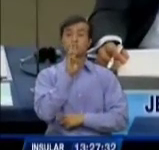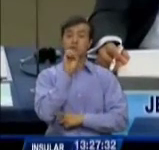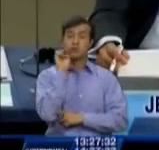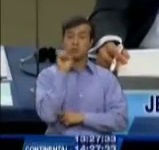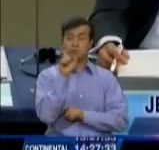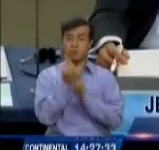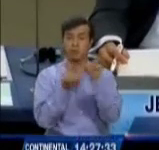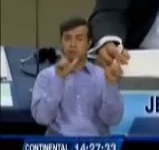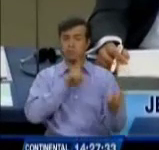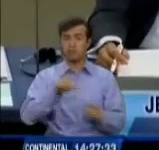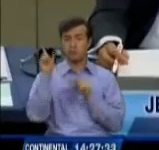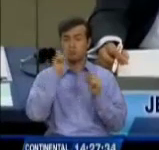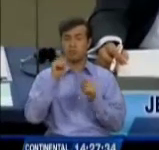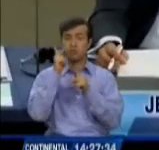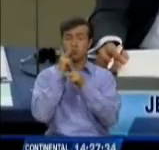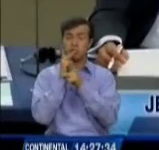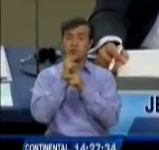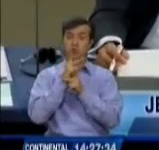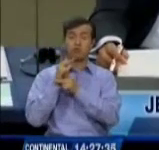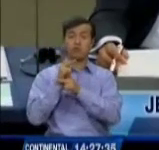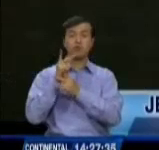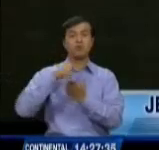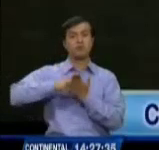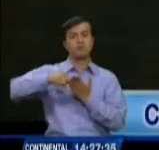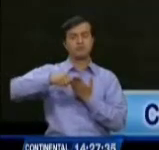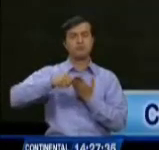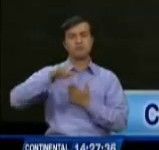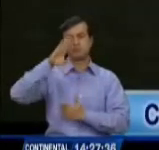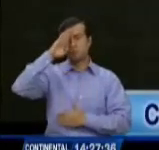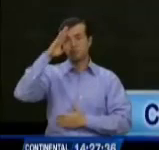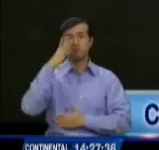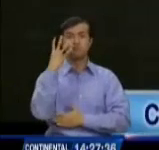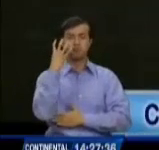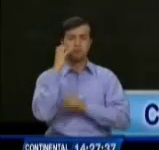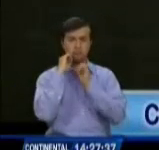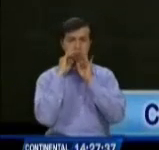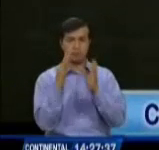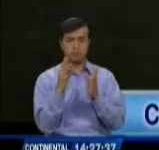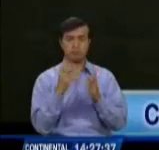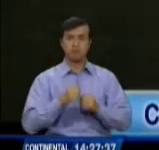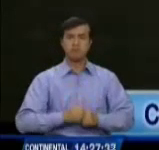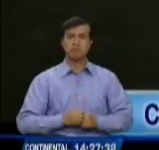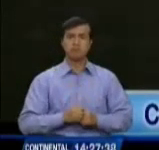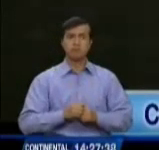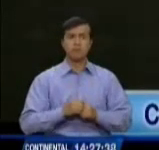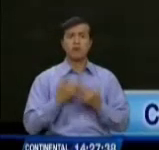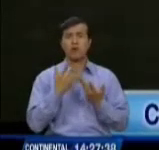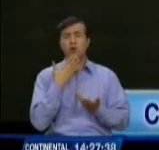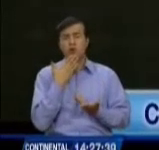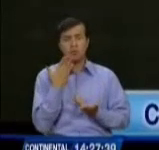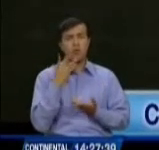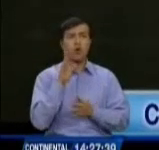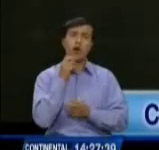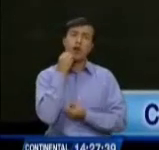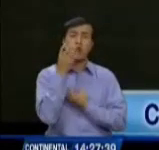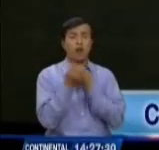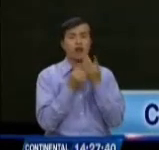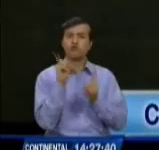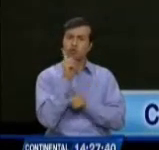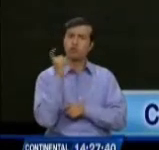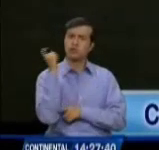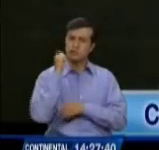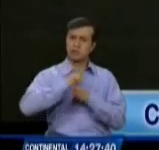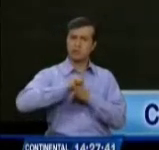160.000 refugiados en el Consejo de Ministros del Interior el 14 de septiembre, sin poemas, sin retórica. La acción es lo